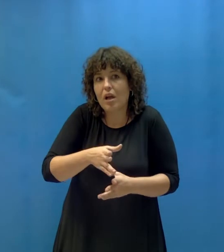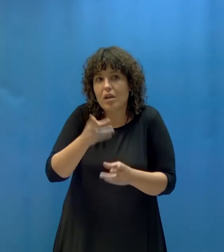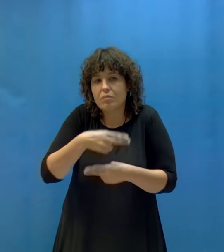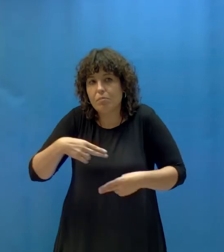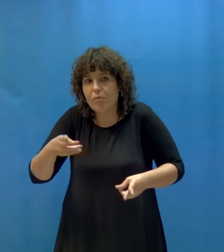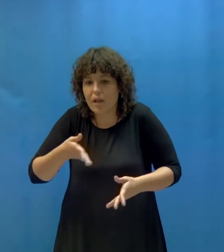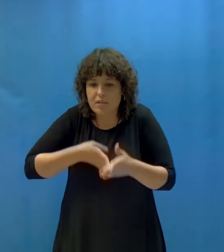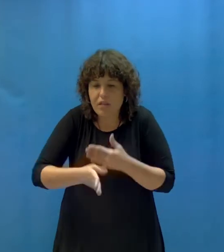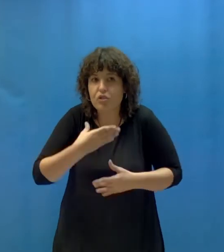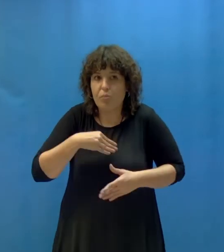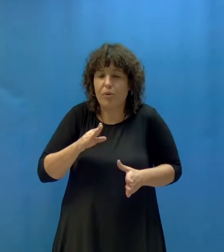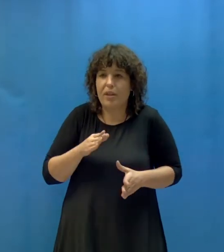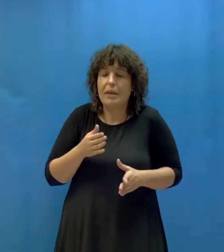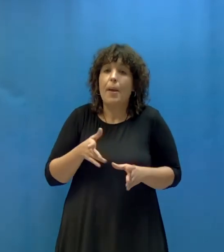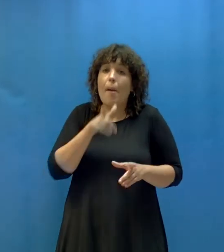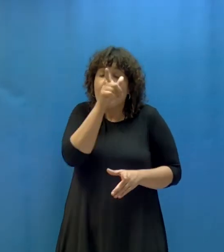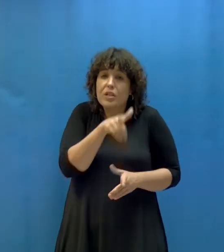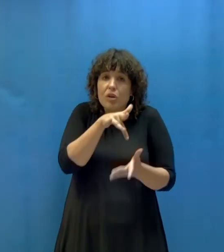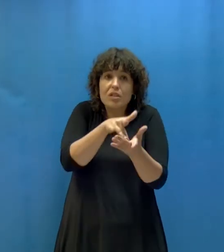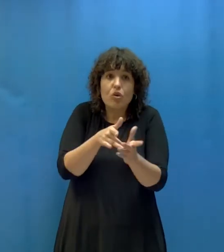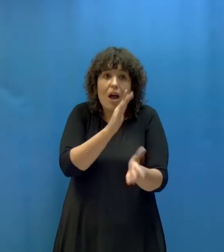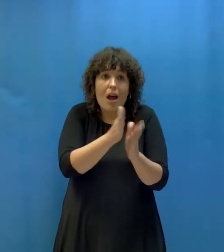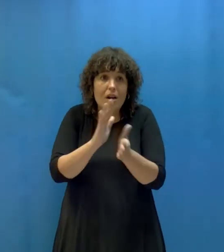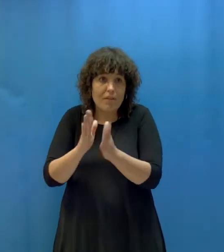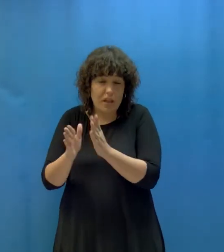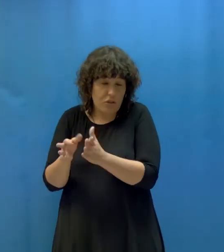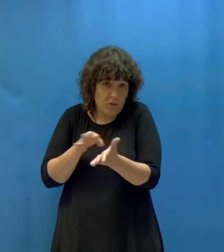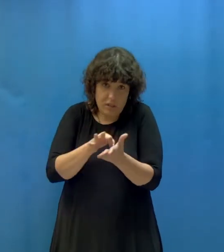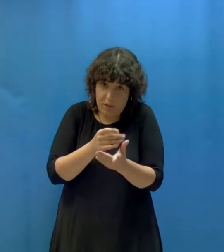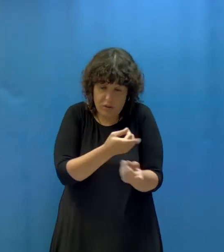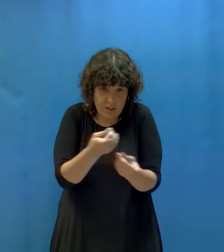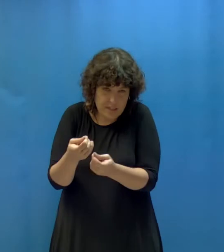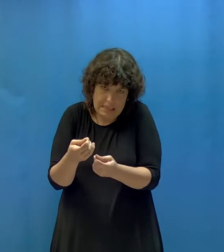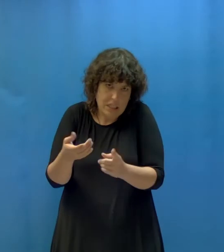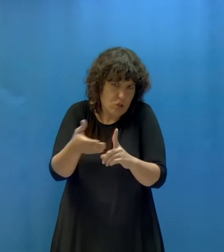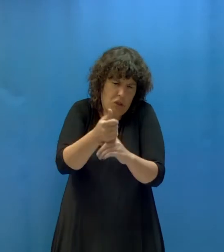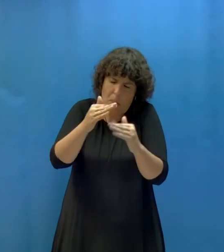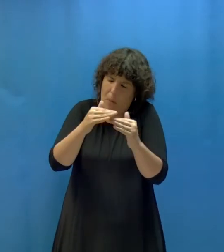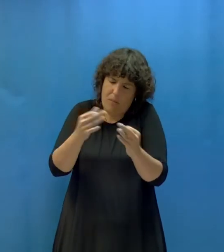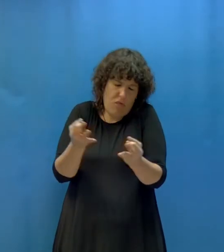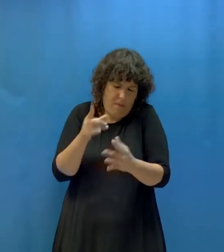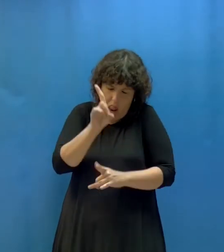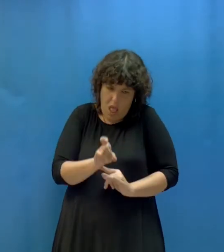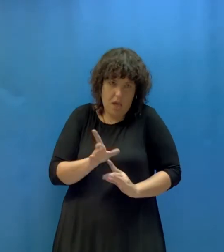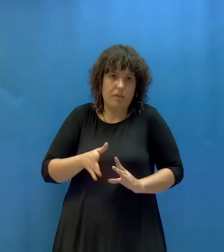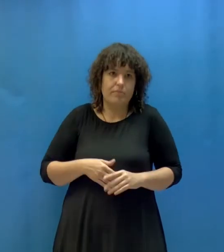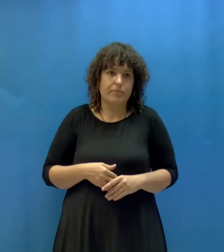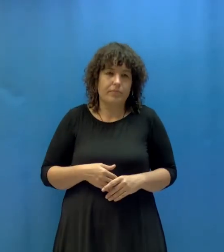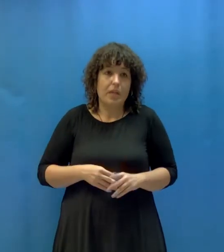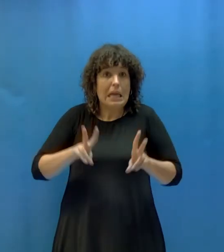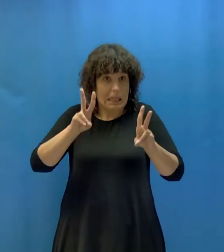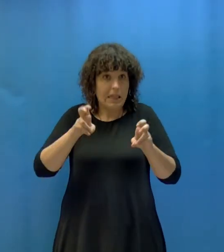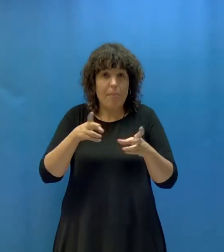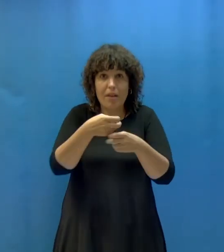siguen tratamientos de rehabilitación y que no pueden pasar mucho tiempo sin ese servicio, por lo menos que tengan una solución. Viniendo a colación sobre este mismo tema de la